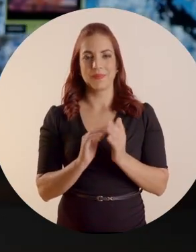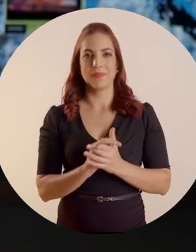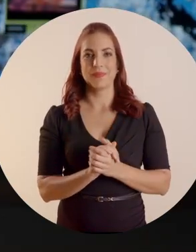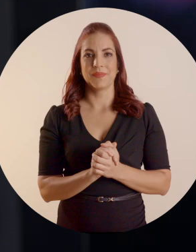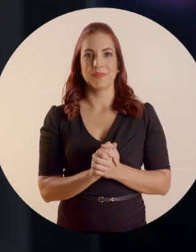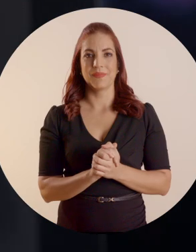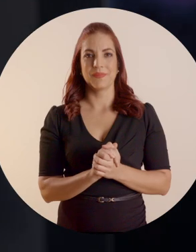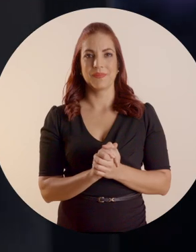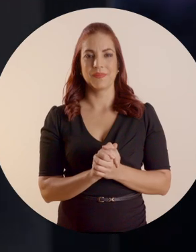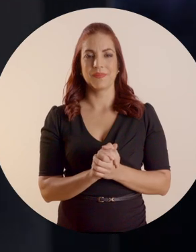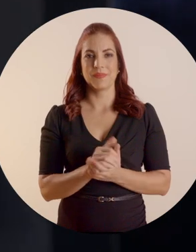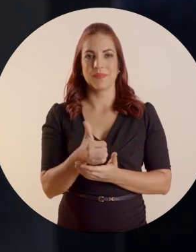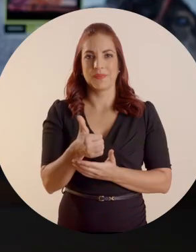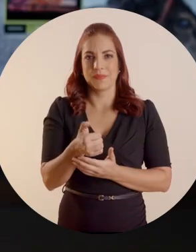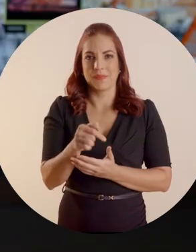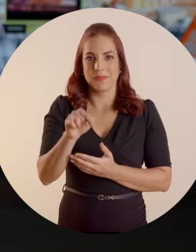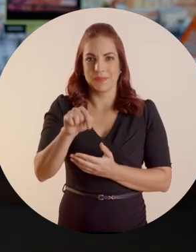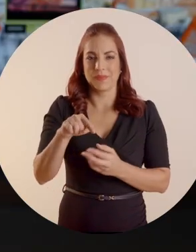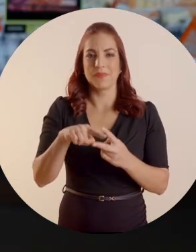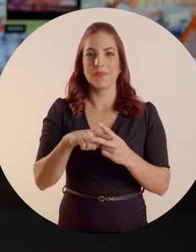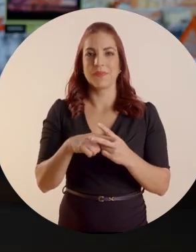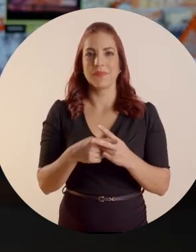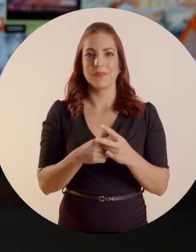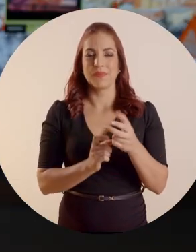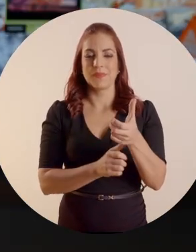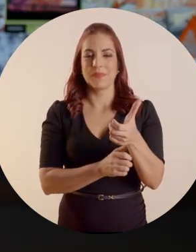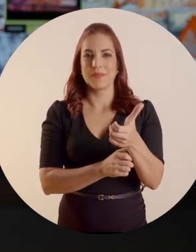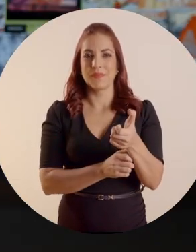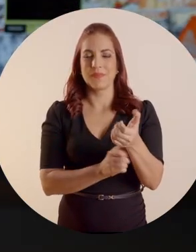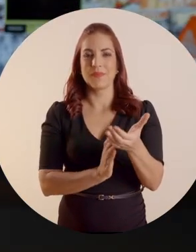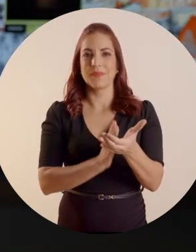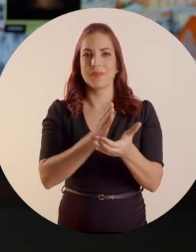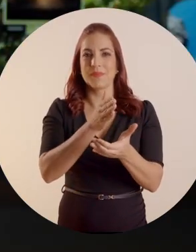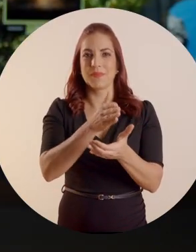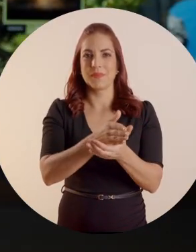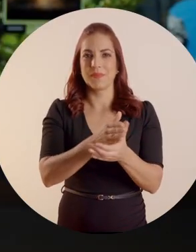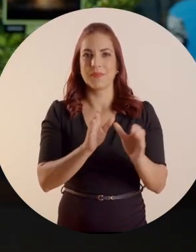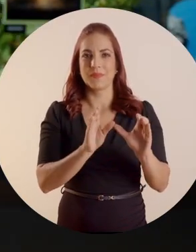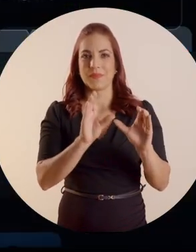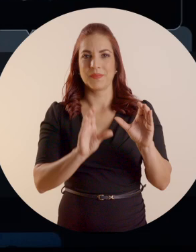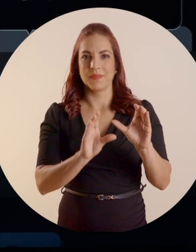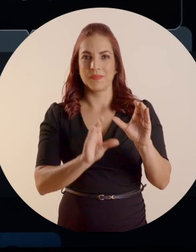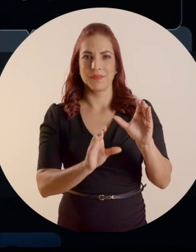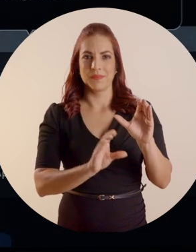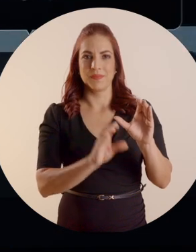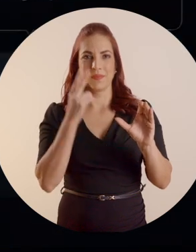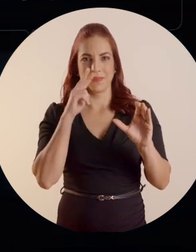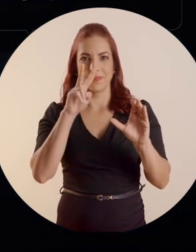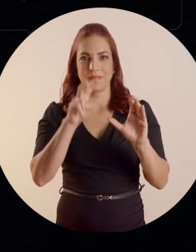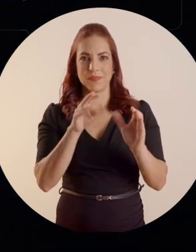la configuración de emparejamiento. Presiona el botón Inicio en el control remoto y accede al menú